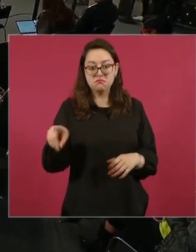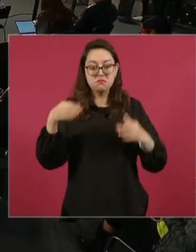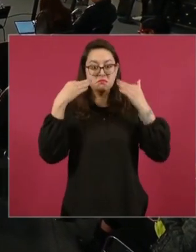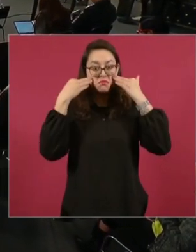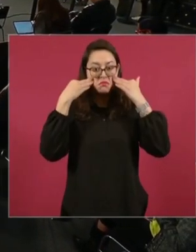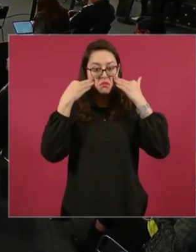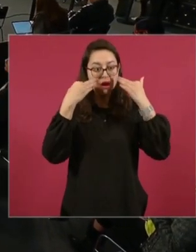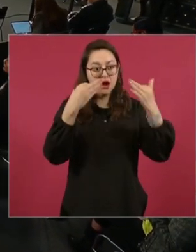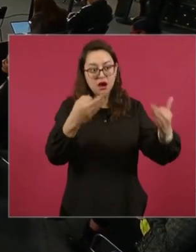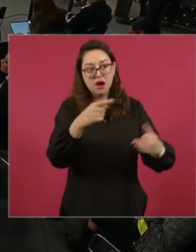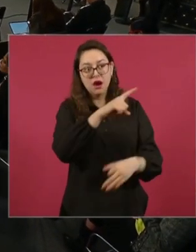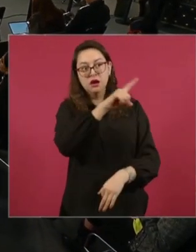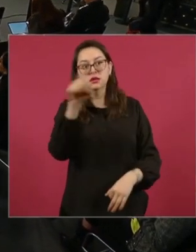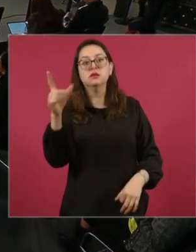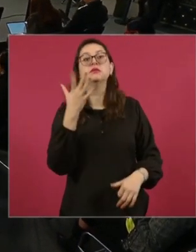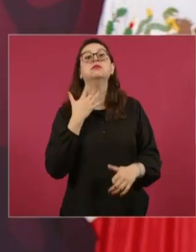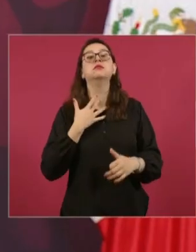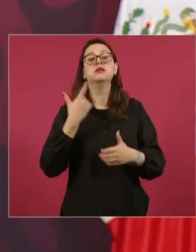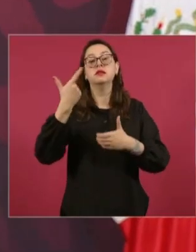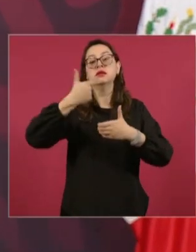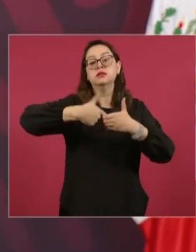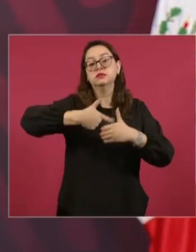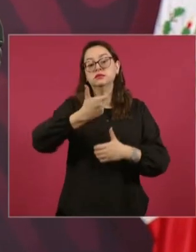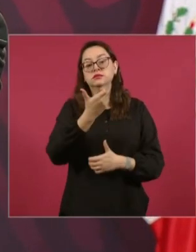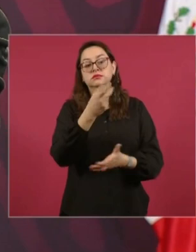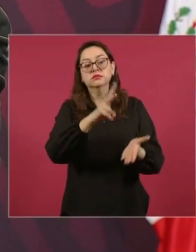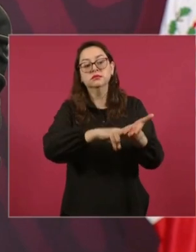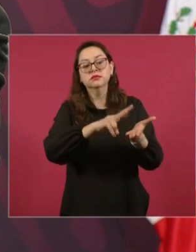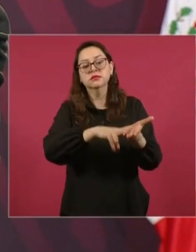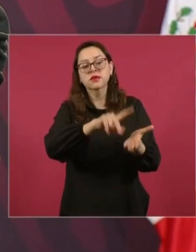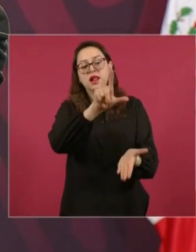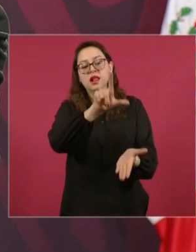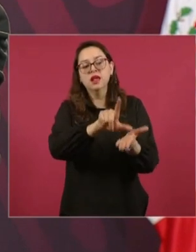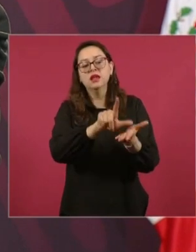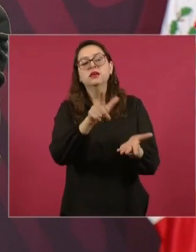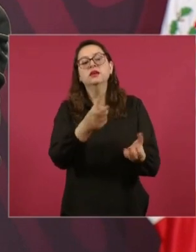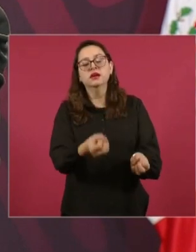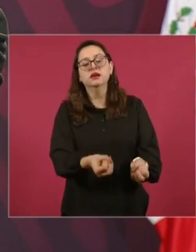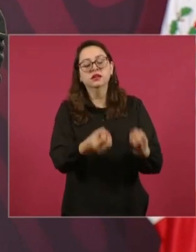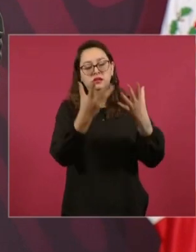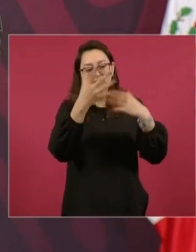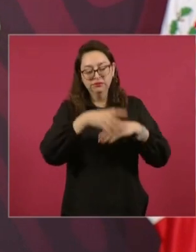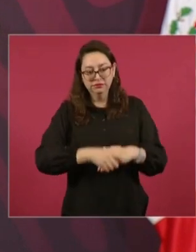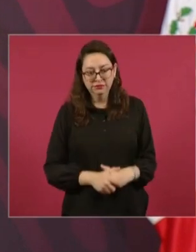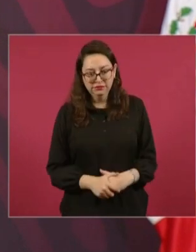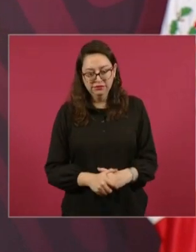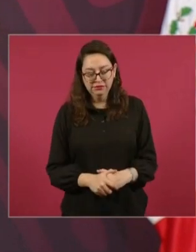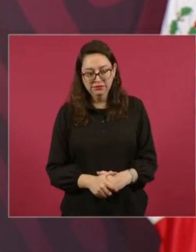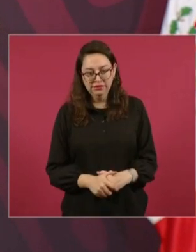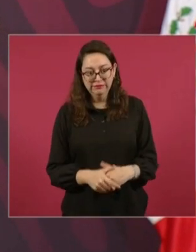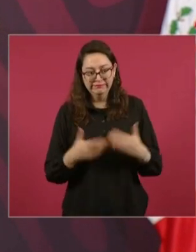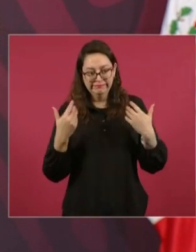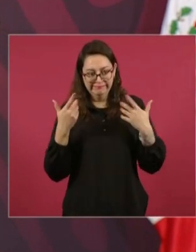para que nos diga cuánto cuesta el litro de gasolina